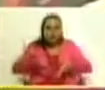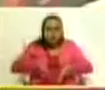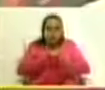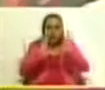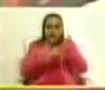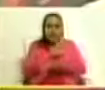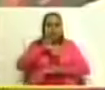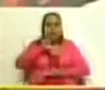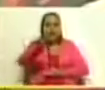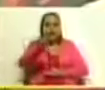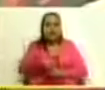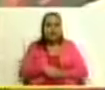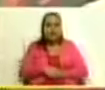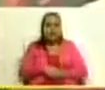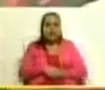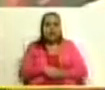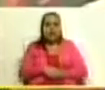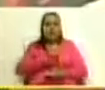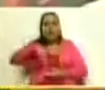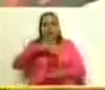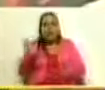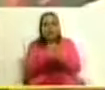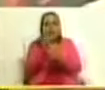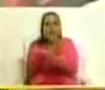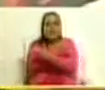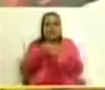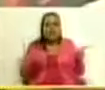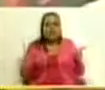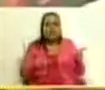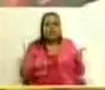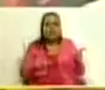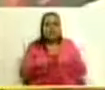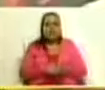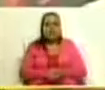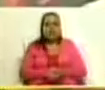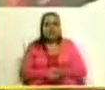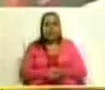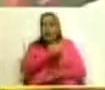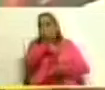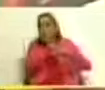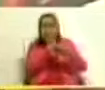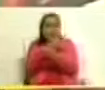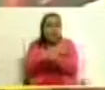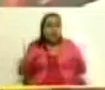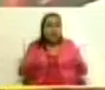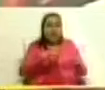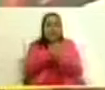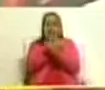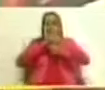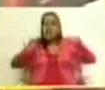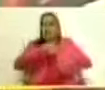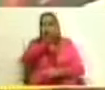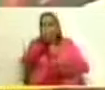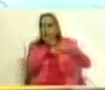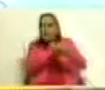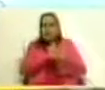la patria hacia su liberación, hacia su emancipación definitiva, hacia su independencia